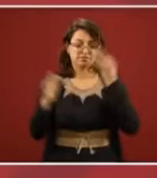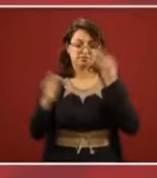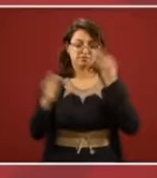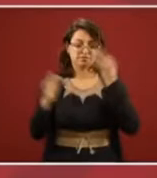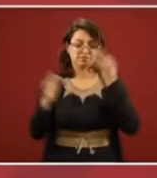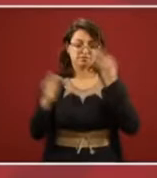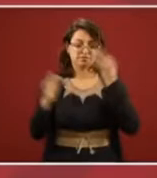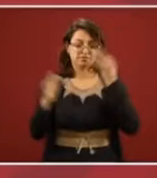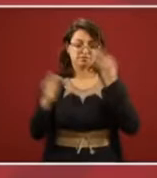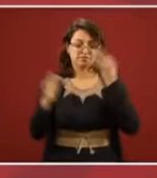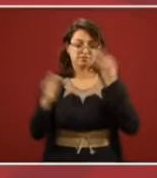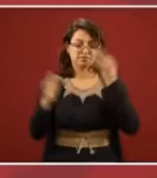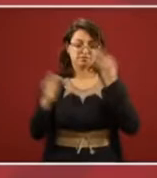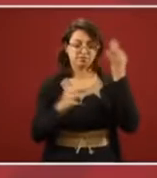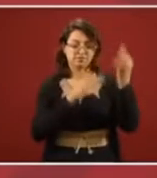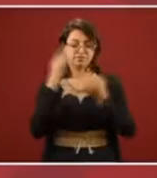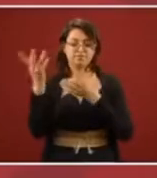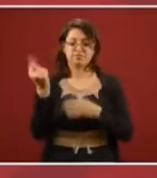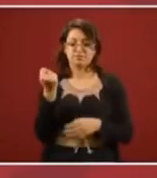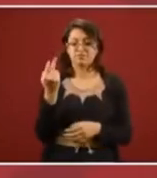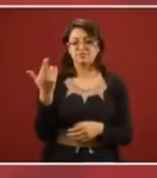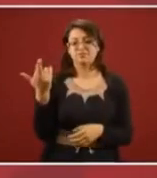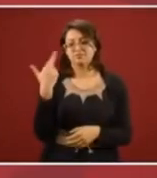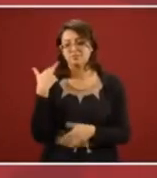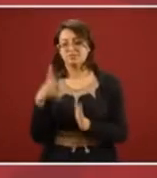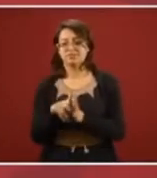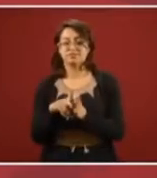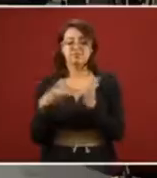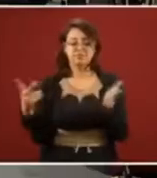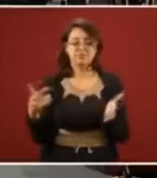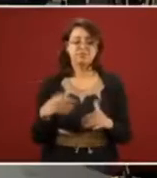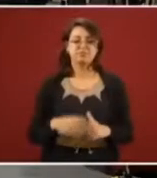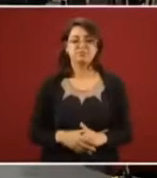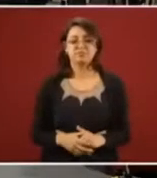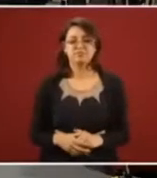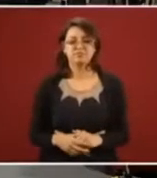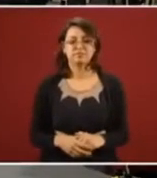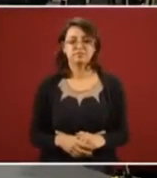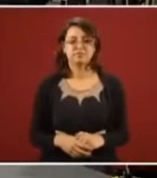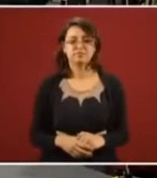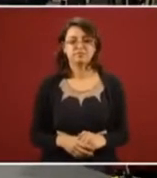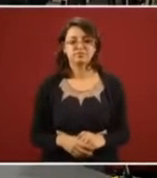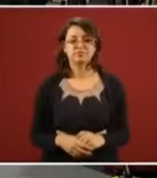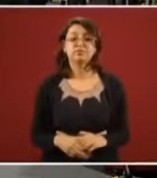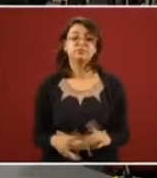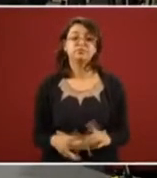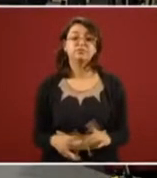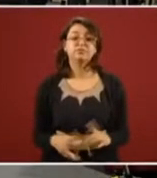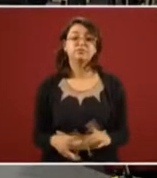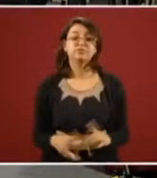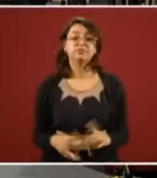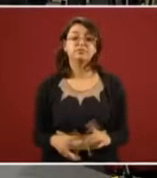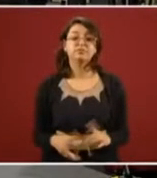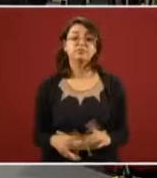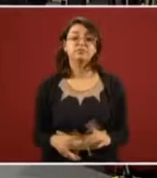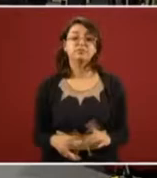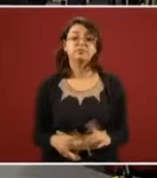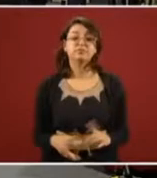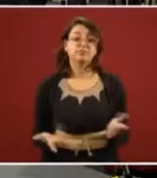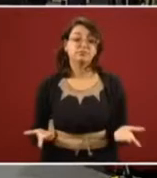comunicación media es este es un derecho en esa